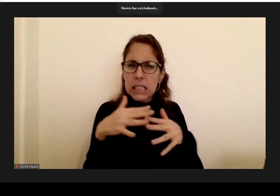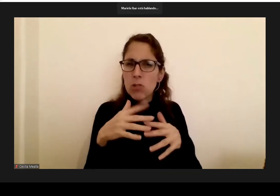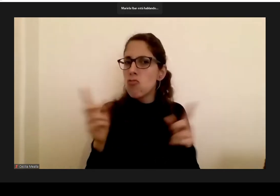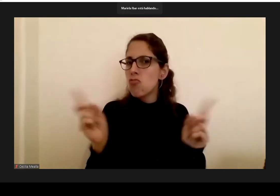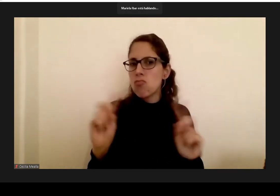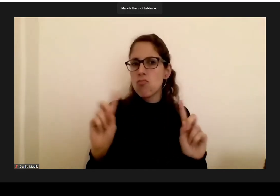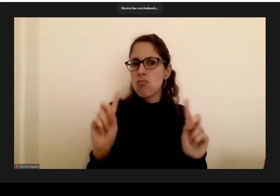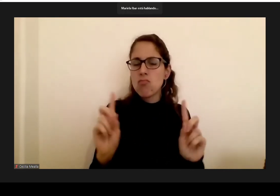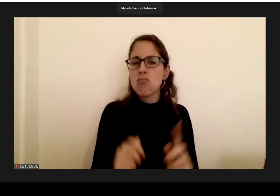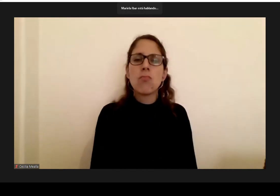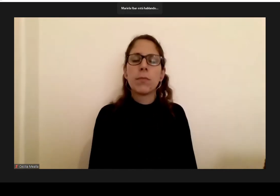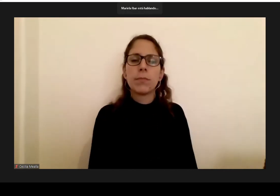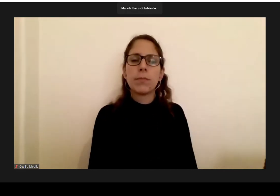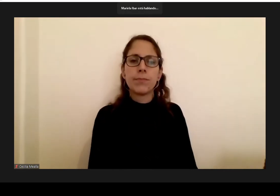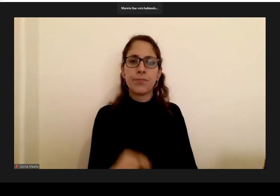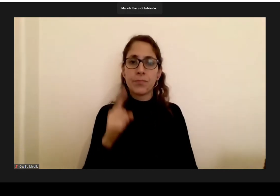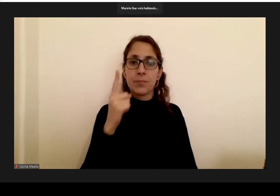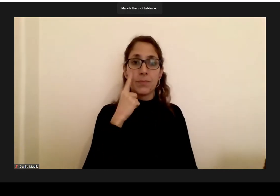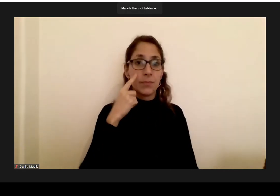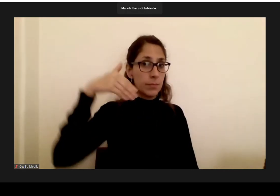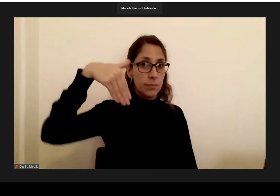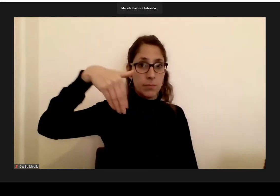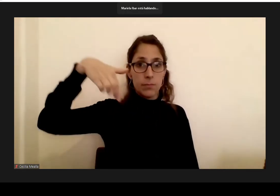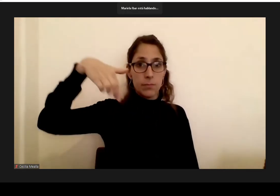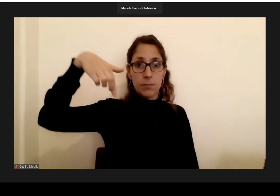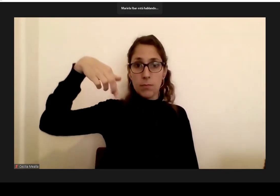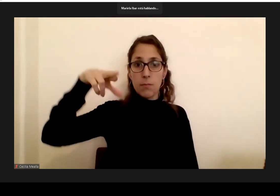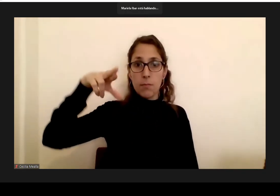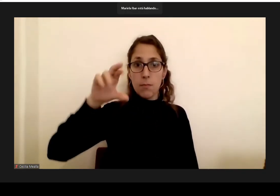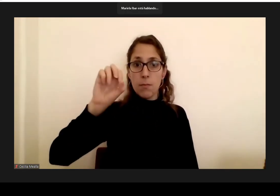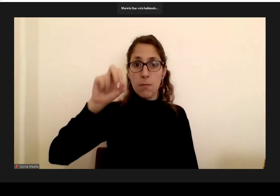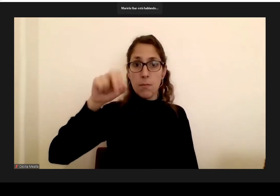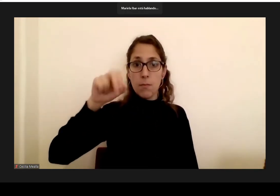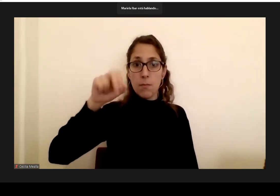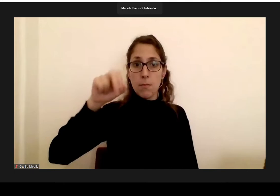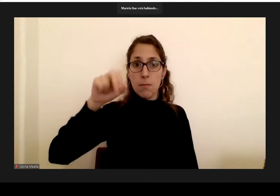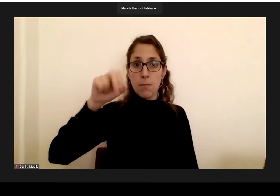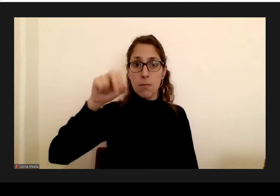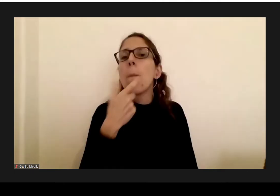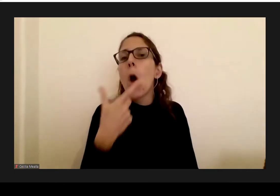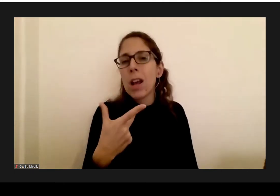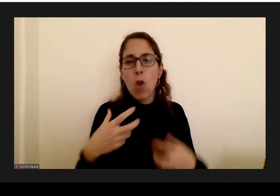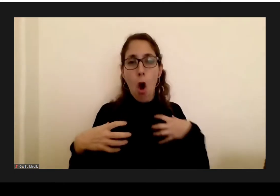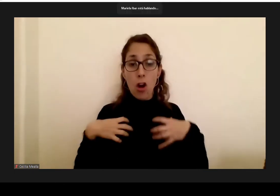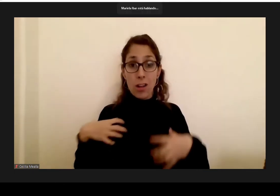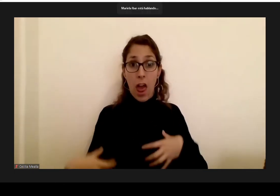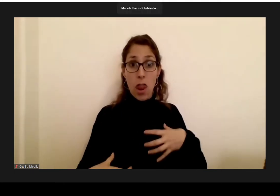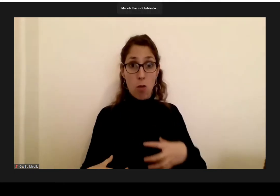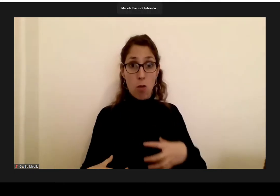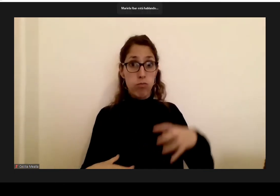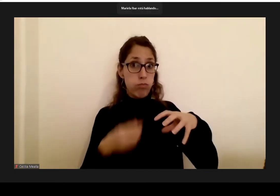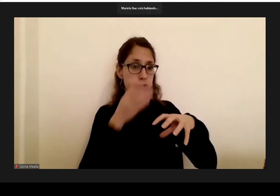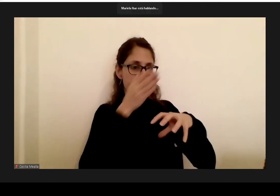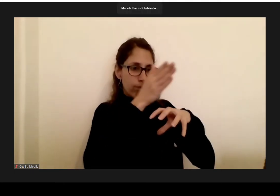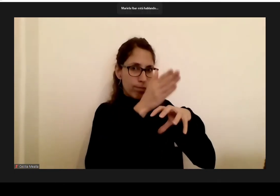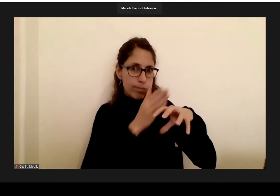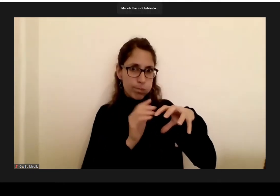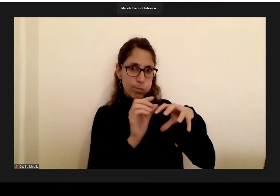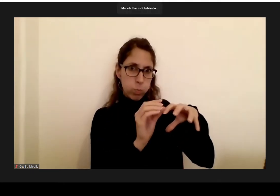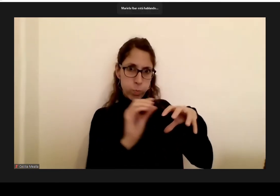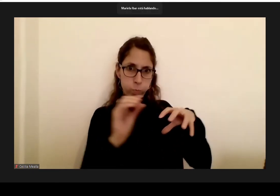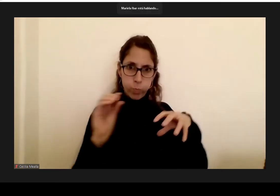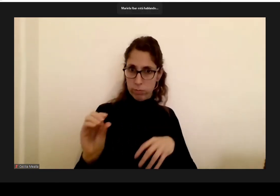No. Una impronta es, por ejemplo, un trozo de órgano, ¿sí? Supongan ustedes tienen en este